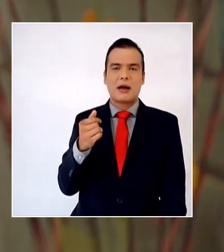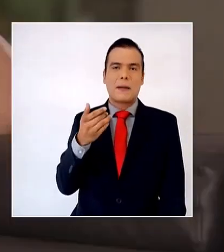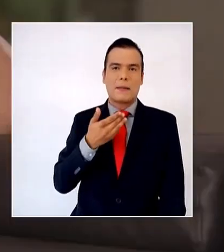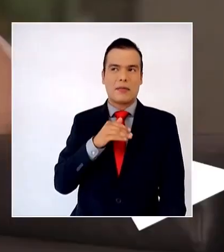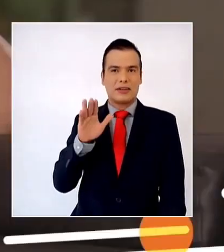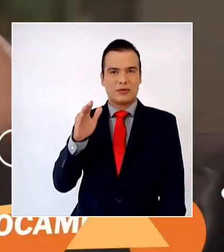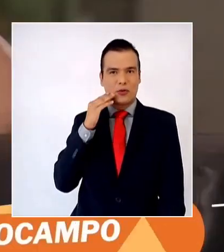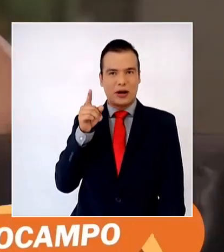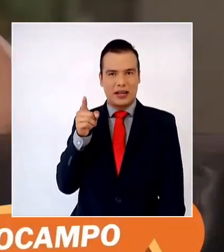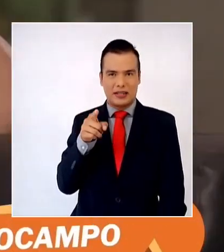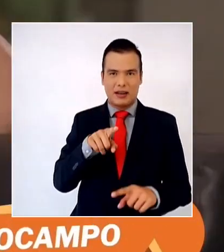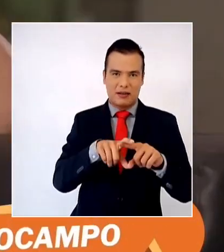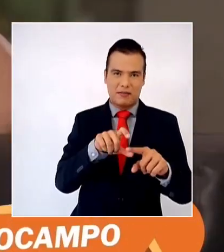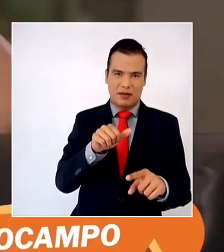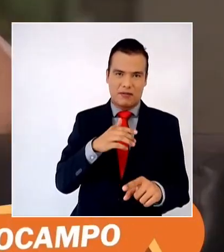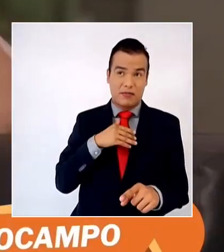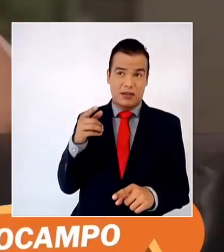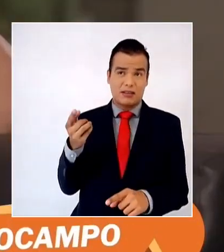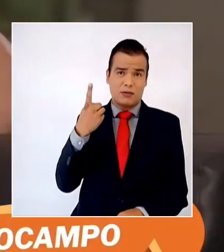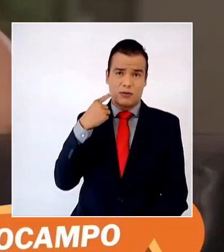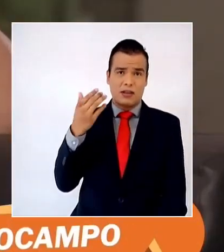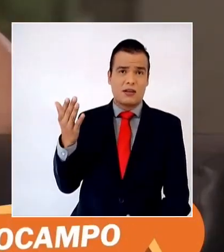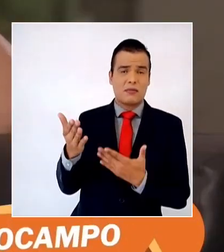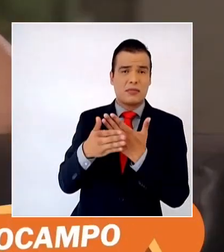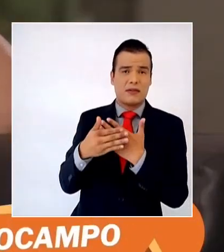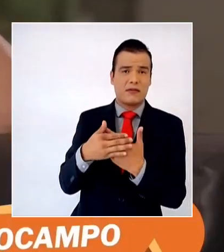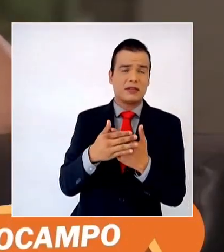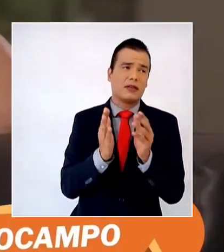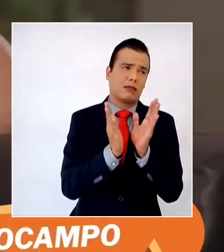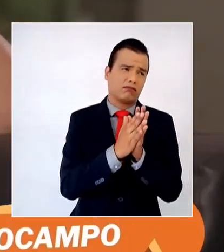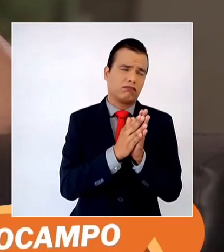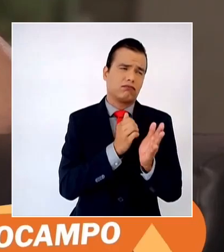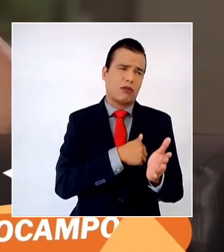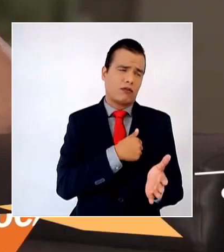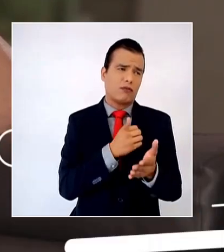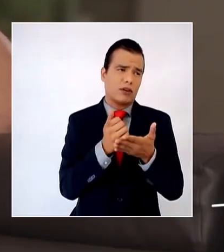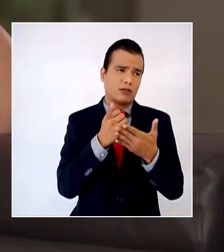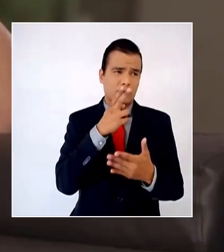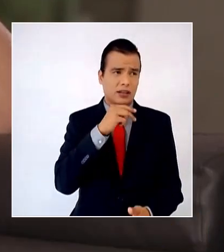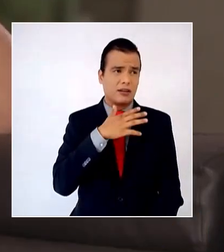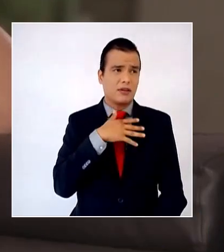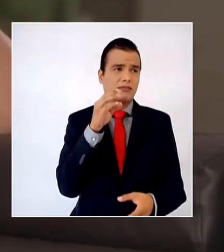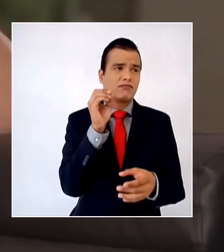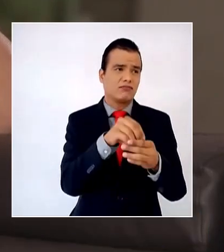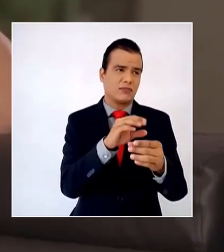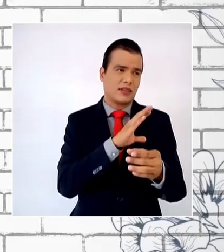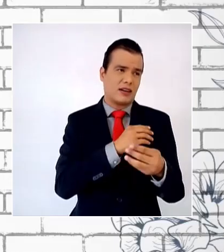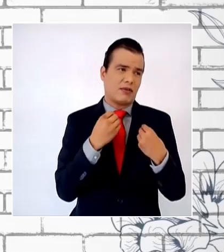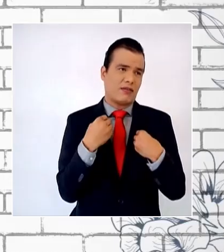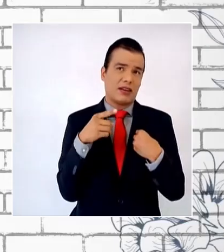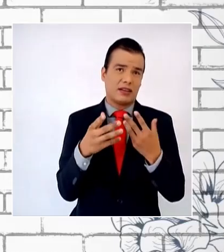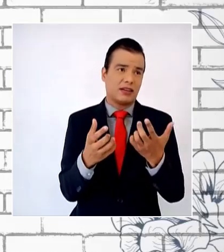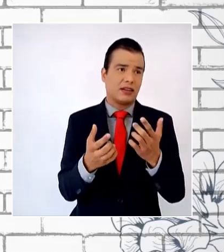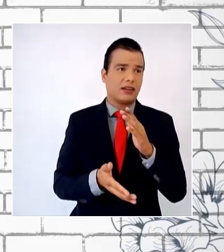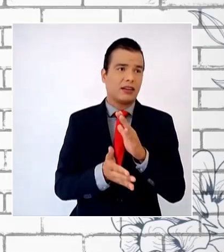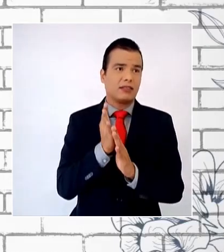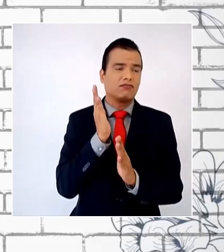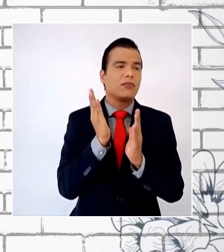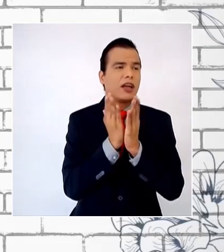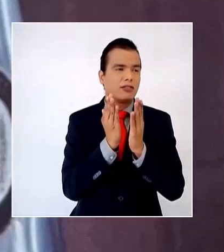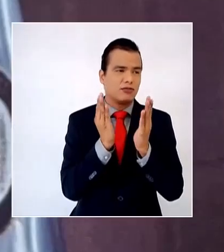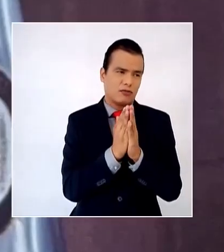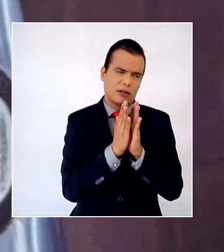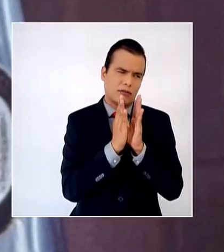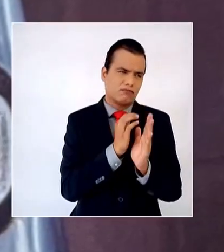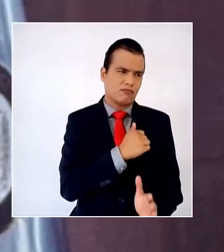favor, recibime y ayúdame con Millerlandi allá que no tengo en dónde dejarla en Cali, quiere hacer una carrera. Y yo le dije, pues mija,